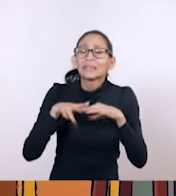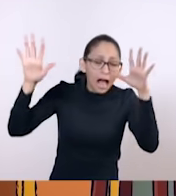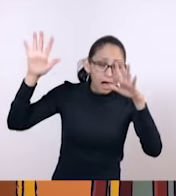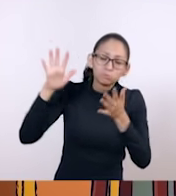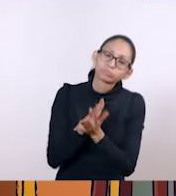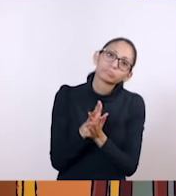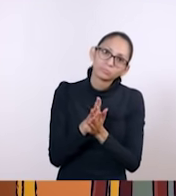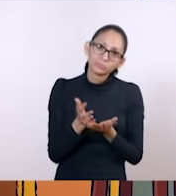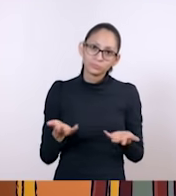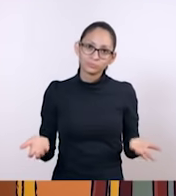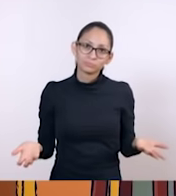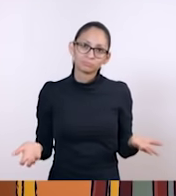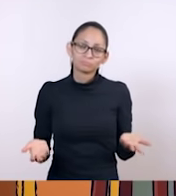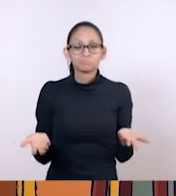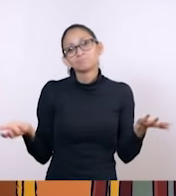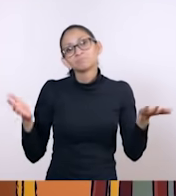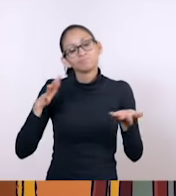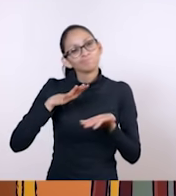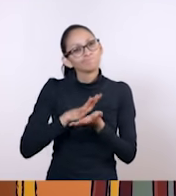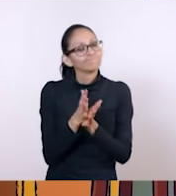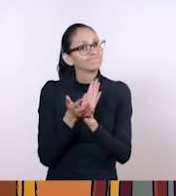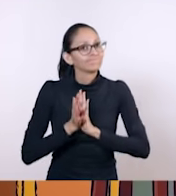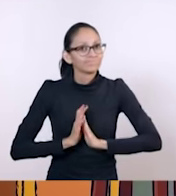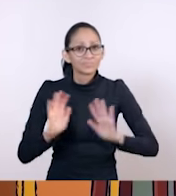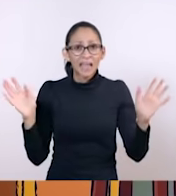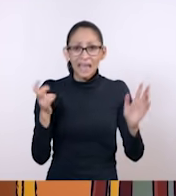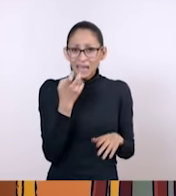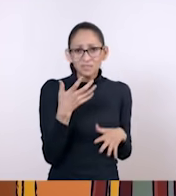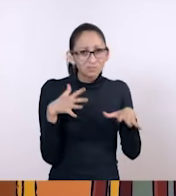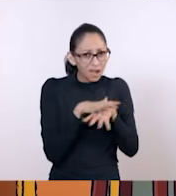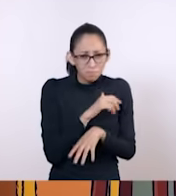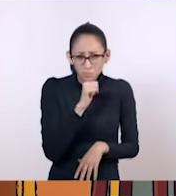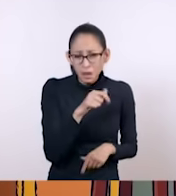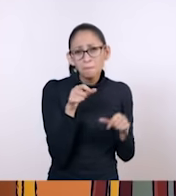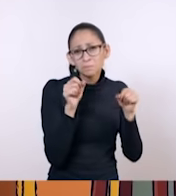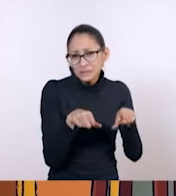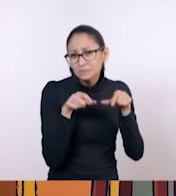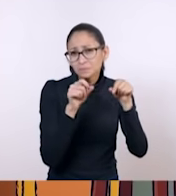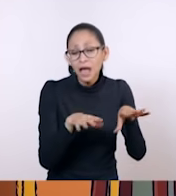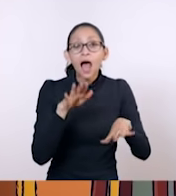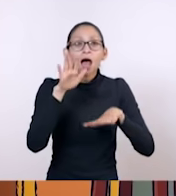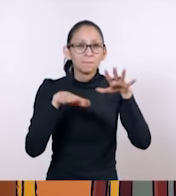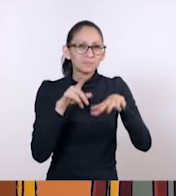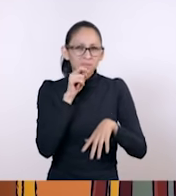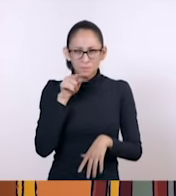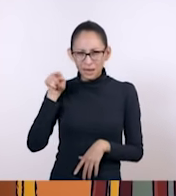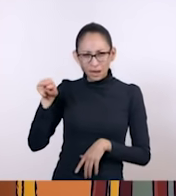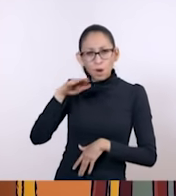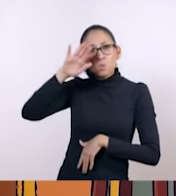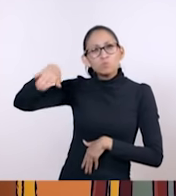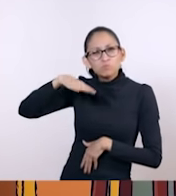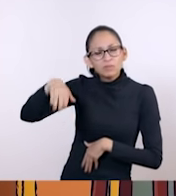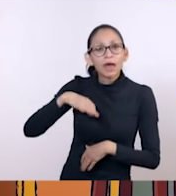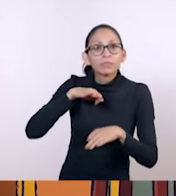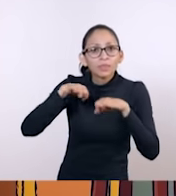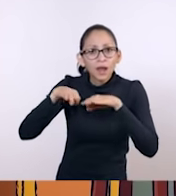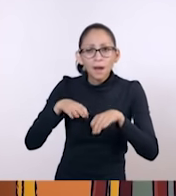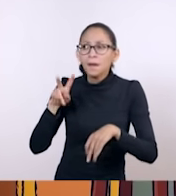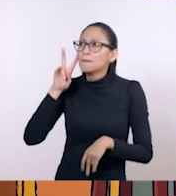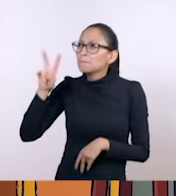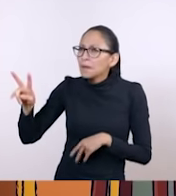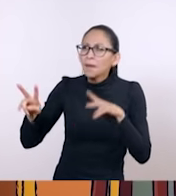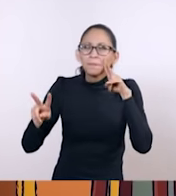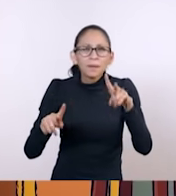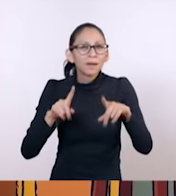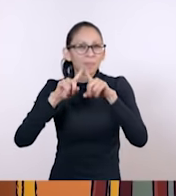sentado, no. Y terminaba aplastado. Y eso no cambiaba. Y luego, para encontrar trabajo. Uy, había visto tantos